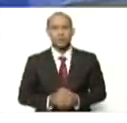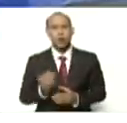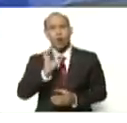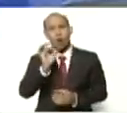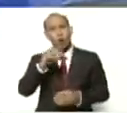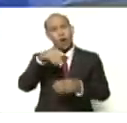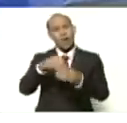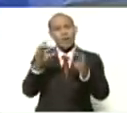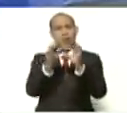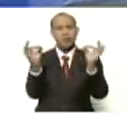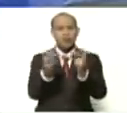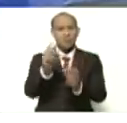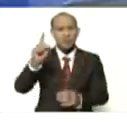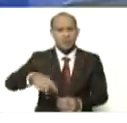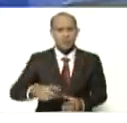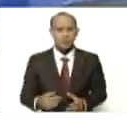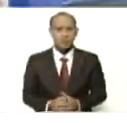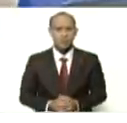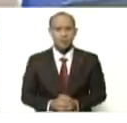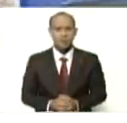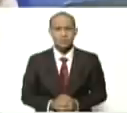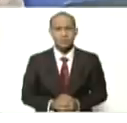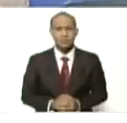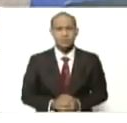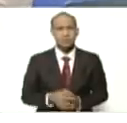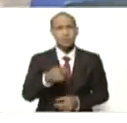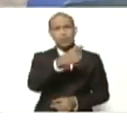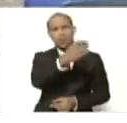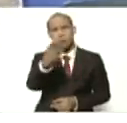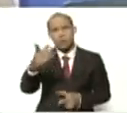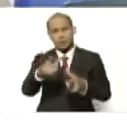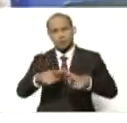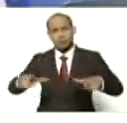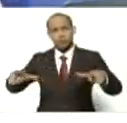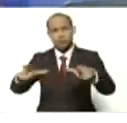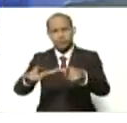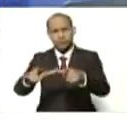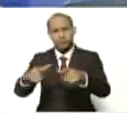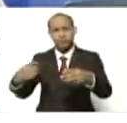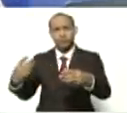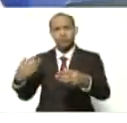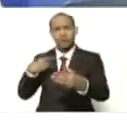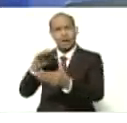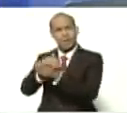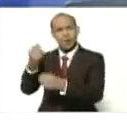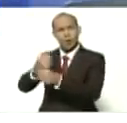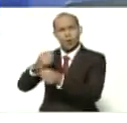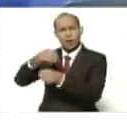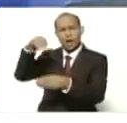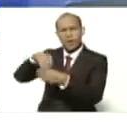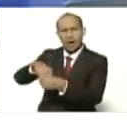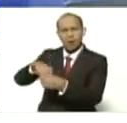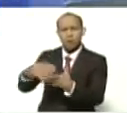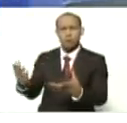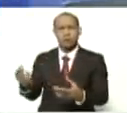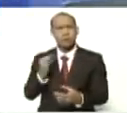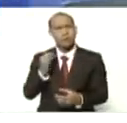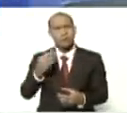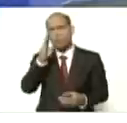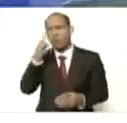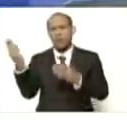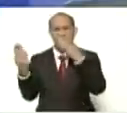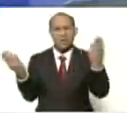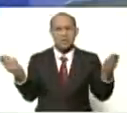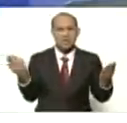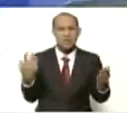la familia usted está en un espacio donde está con compañeros de trabajo o amistades vecinos